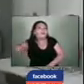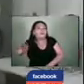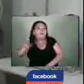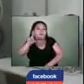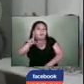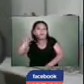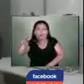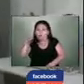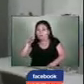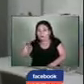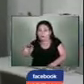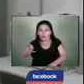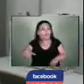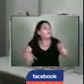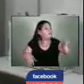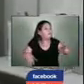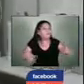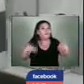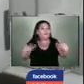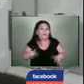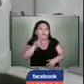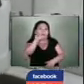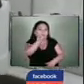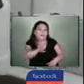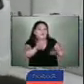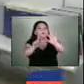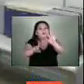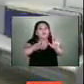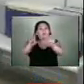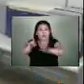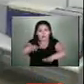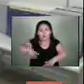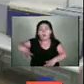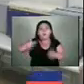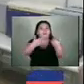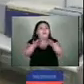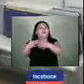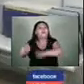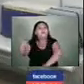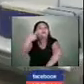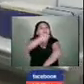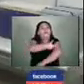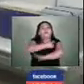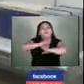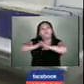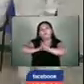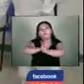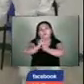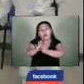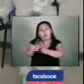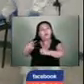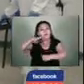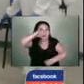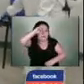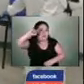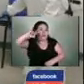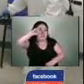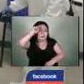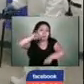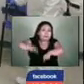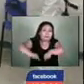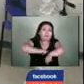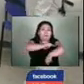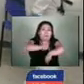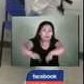estas unidades son uno de los 166 puntos de vacunación anti-COVID-19 y operan las 24 horas del día,